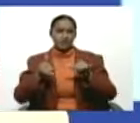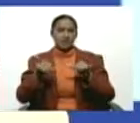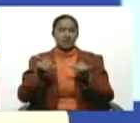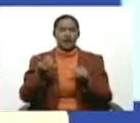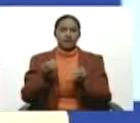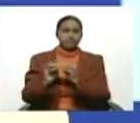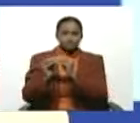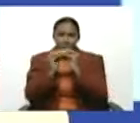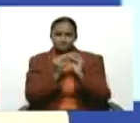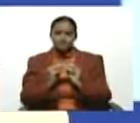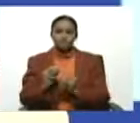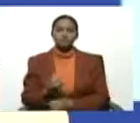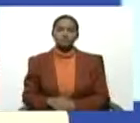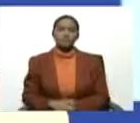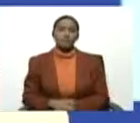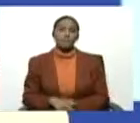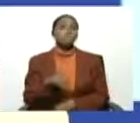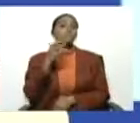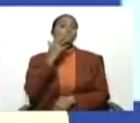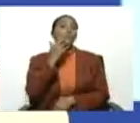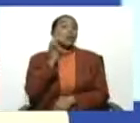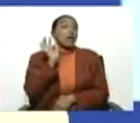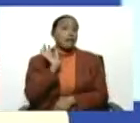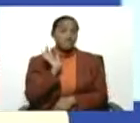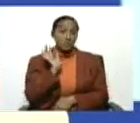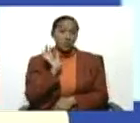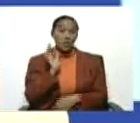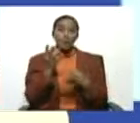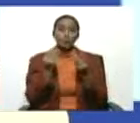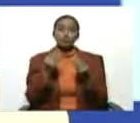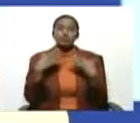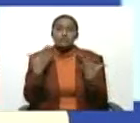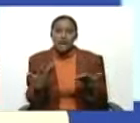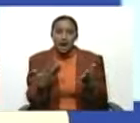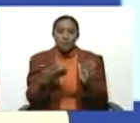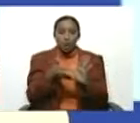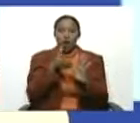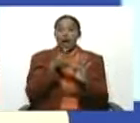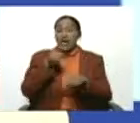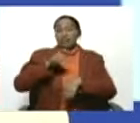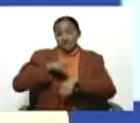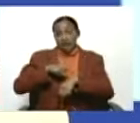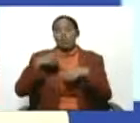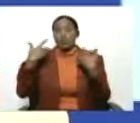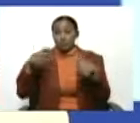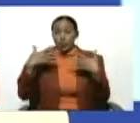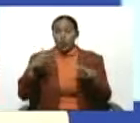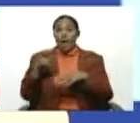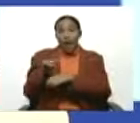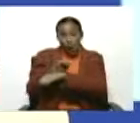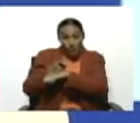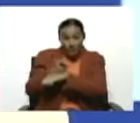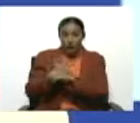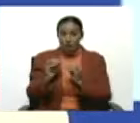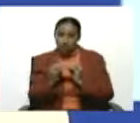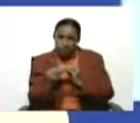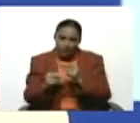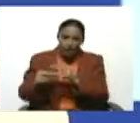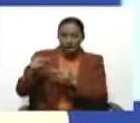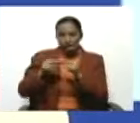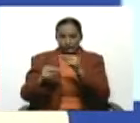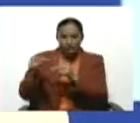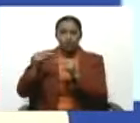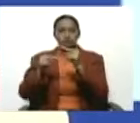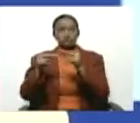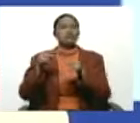eso Toma por ejemplo muchas veces más tiempo construir algo si si lo construye el estado por ejemplo por eso se necesita